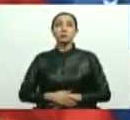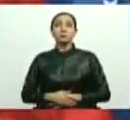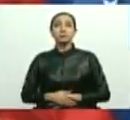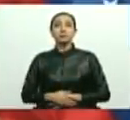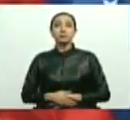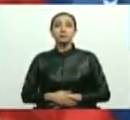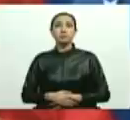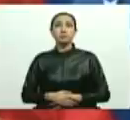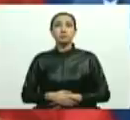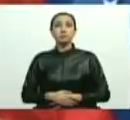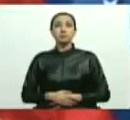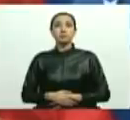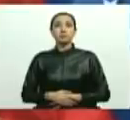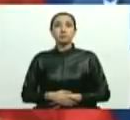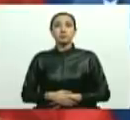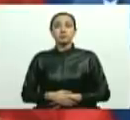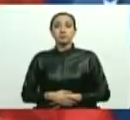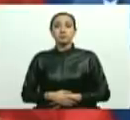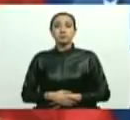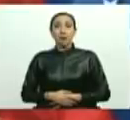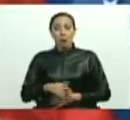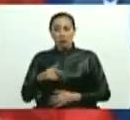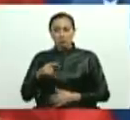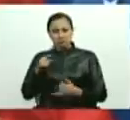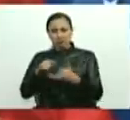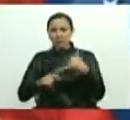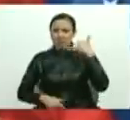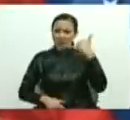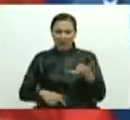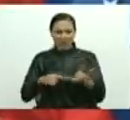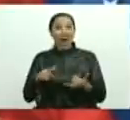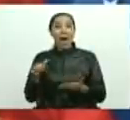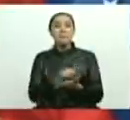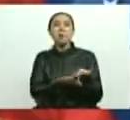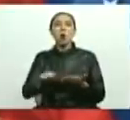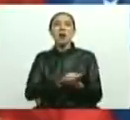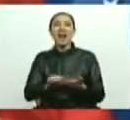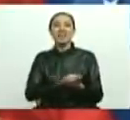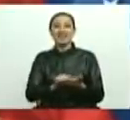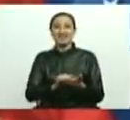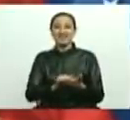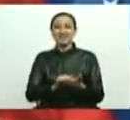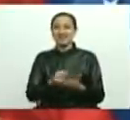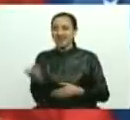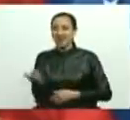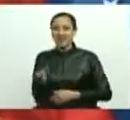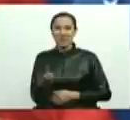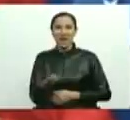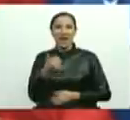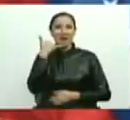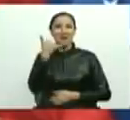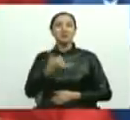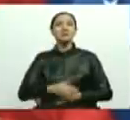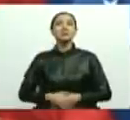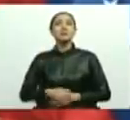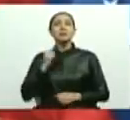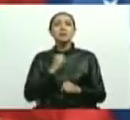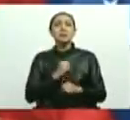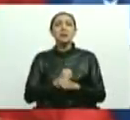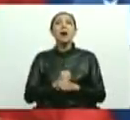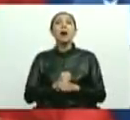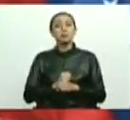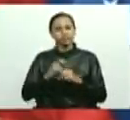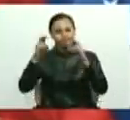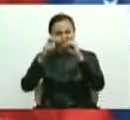estaba en esos teléfonos que fue borrada, y se está trabajando a objeto de establecer la